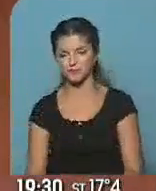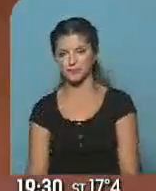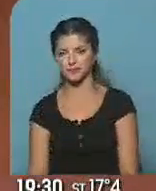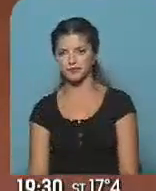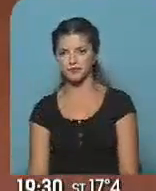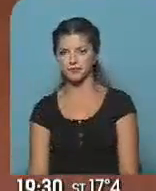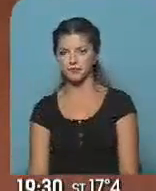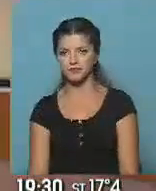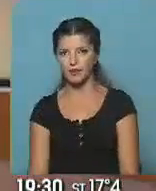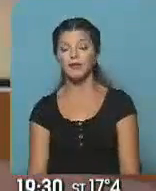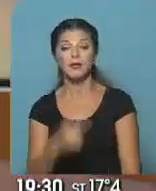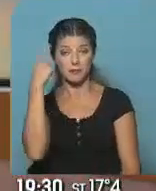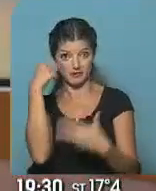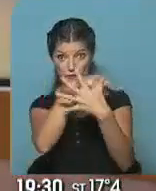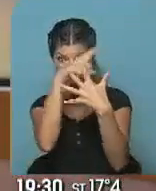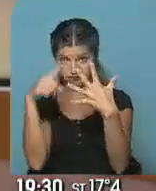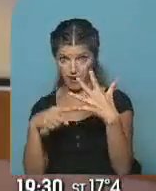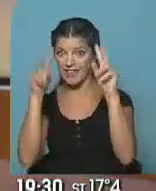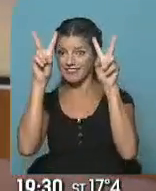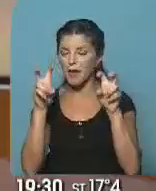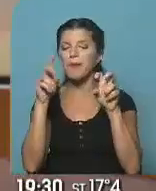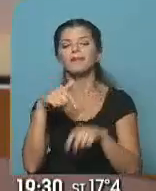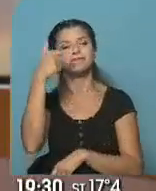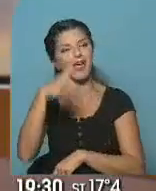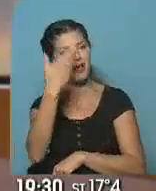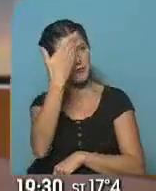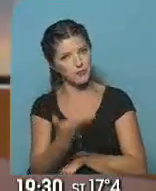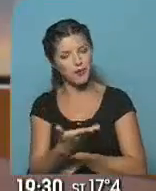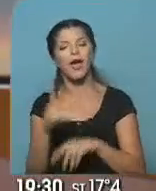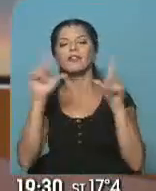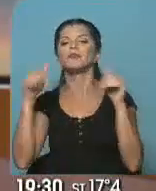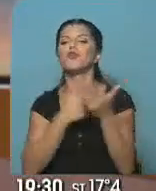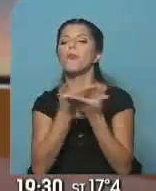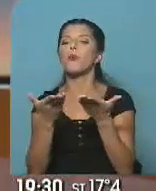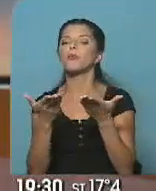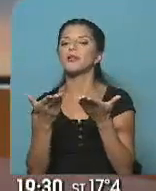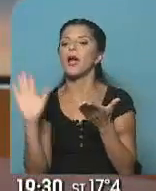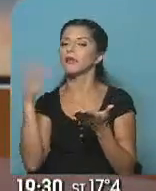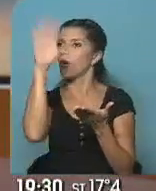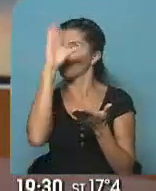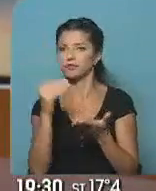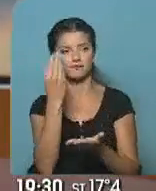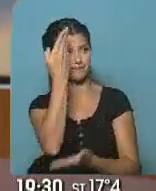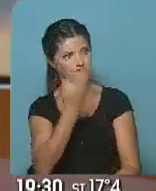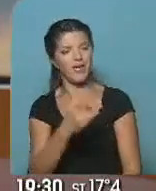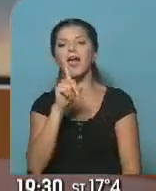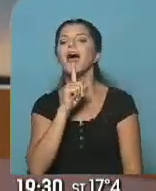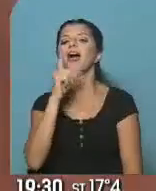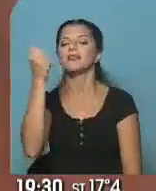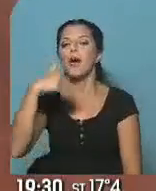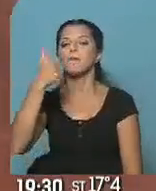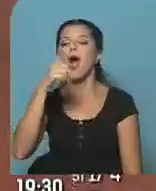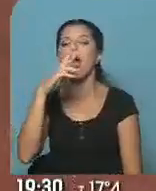y teniendo en cuenta esos temas estamos aquí en el living del noticiero central de la televisión pública argentina para todo el país con tamara taraciuk que es